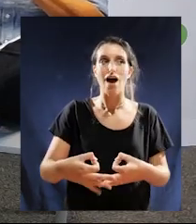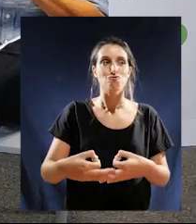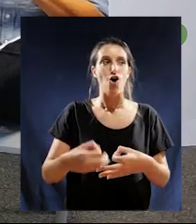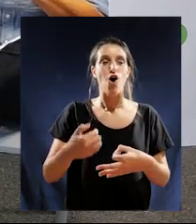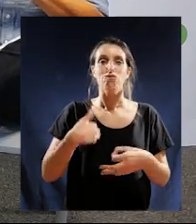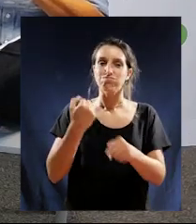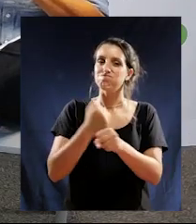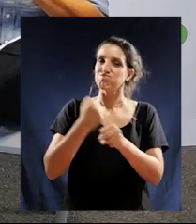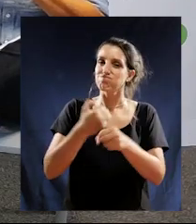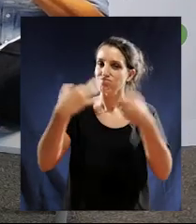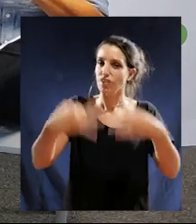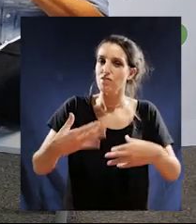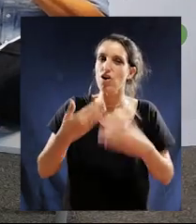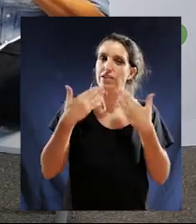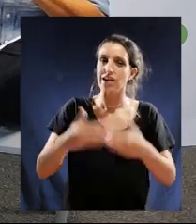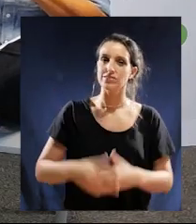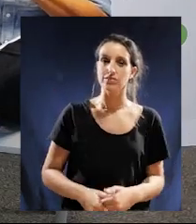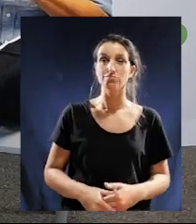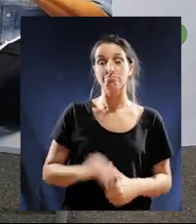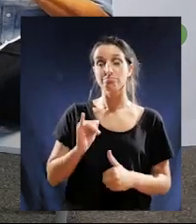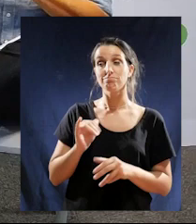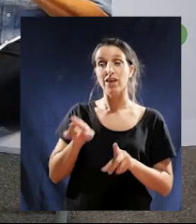por ello